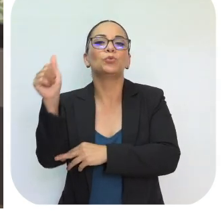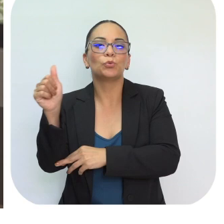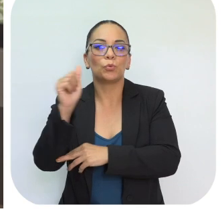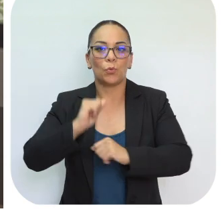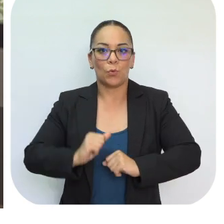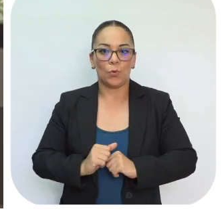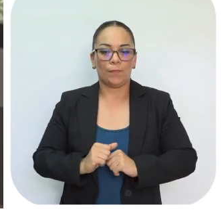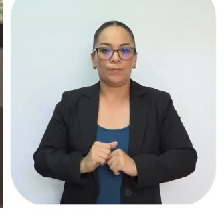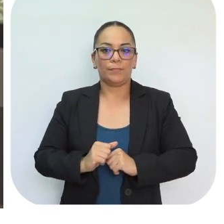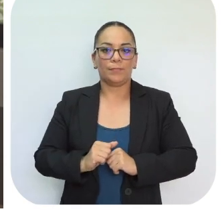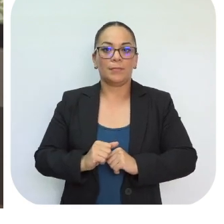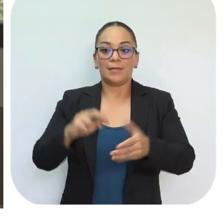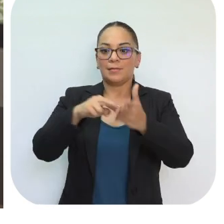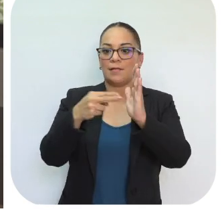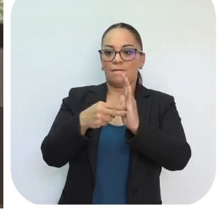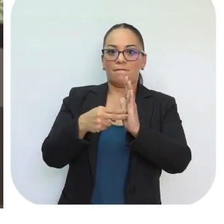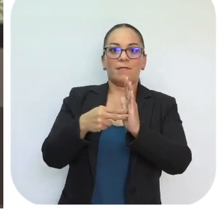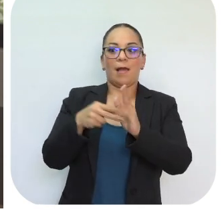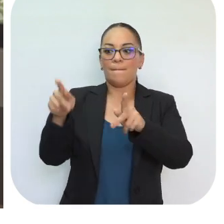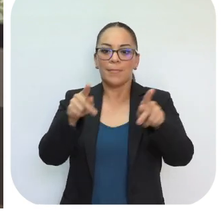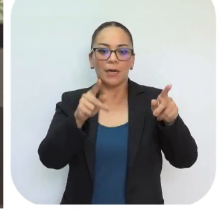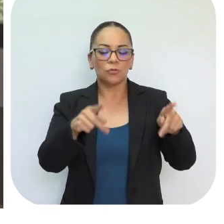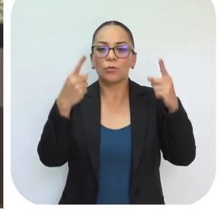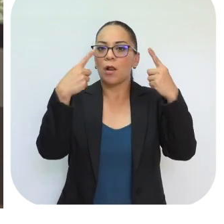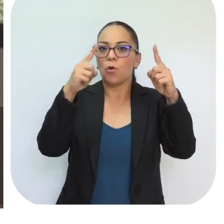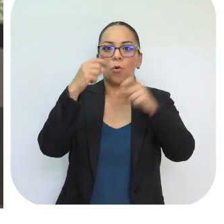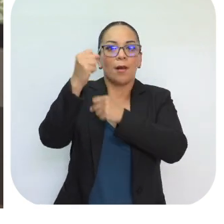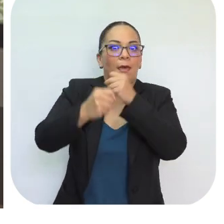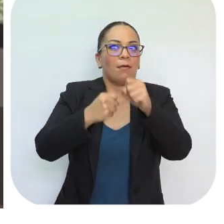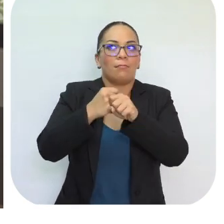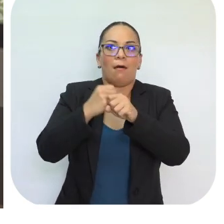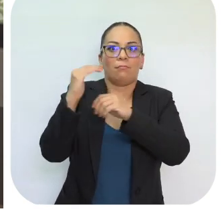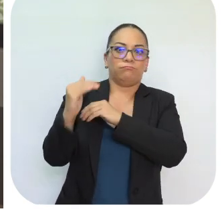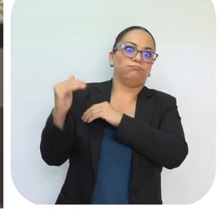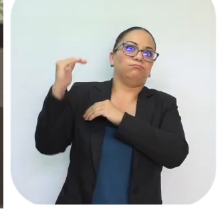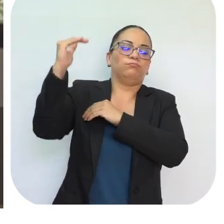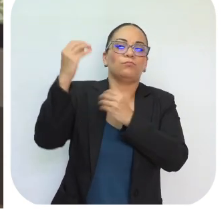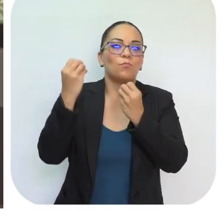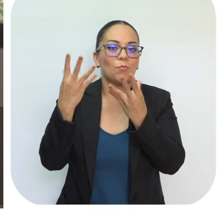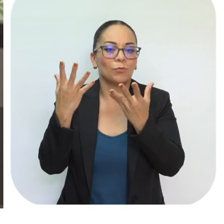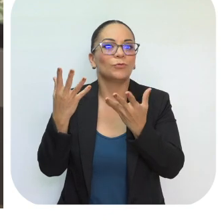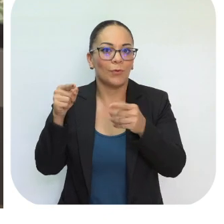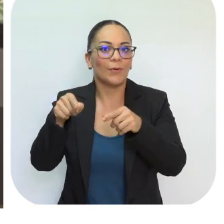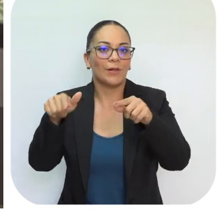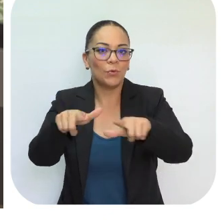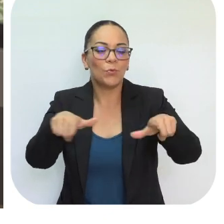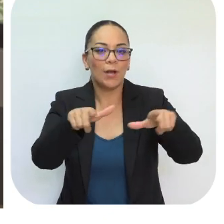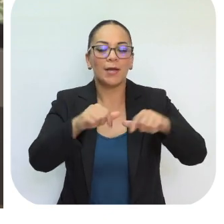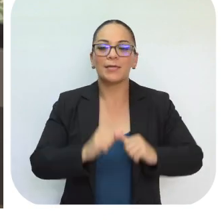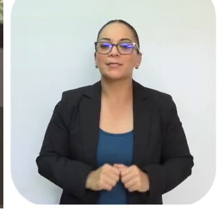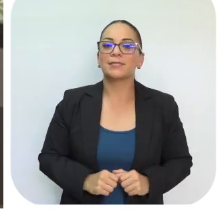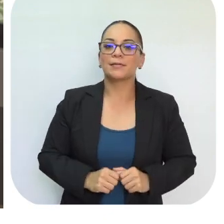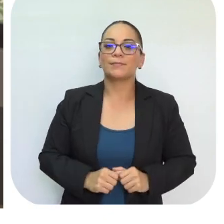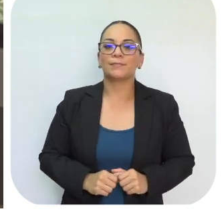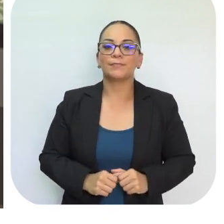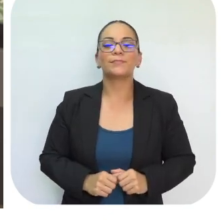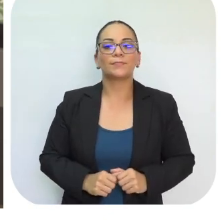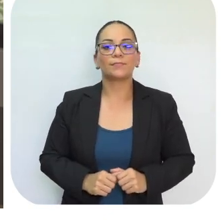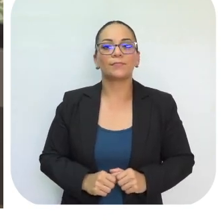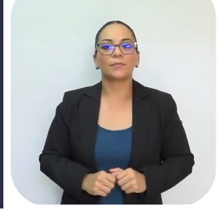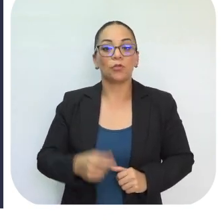la edad que alcanza la gente en esos lugares. Y veamos, estamos en un club tan